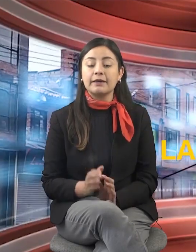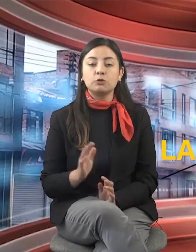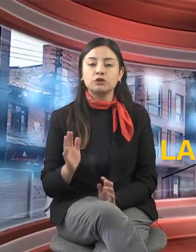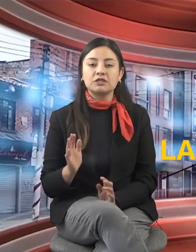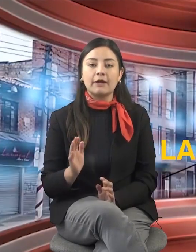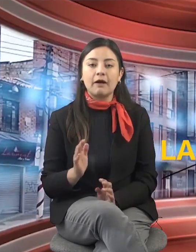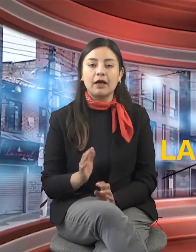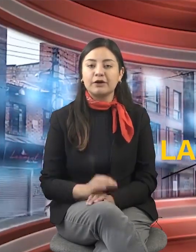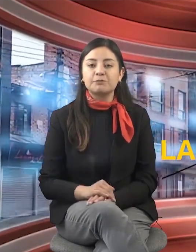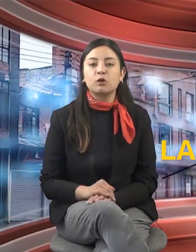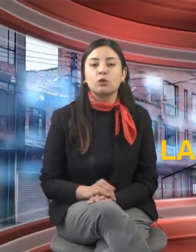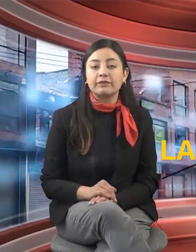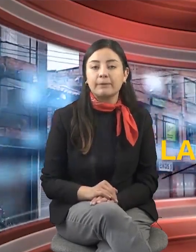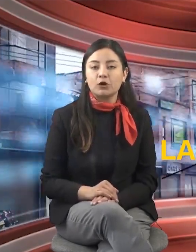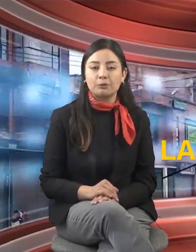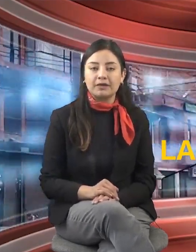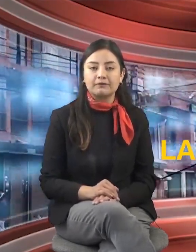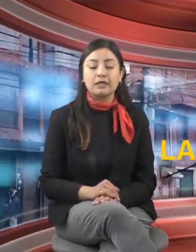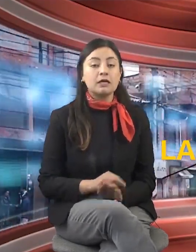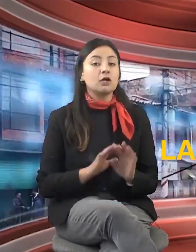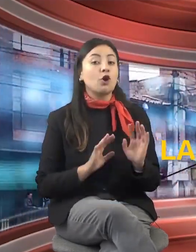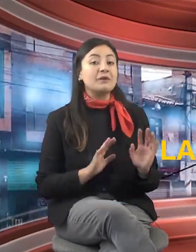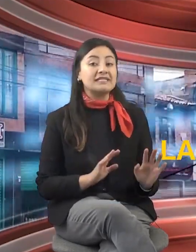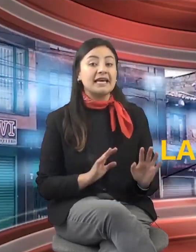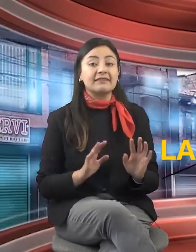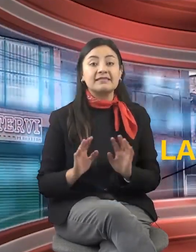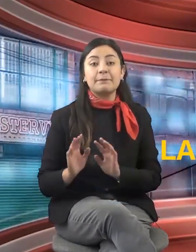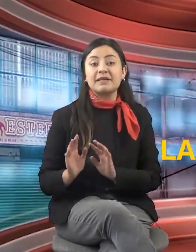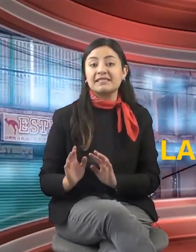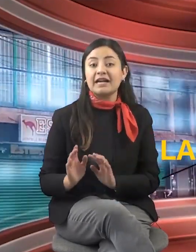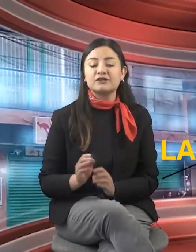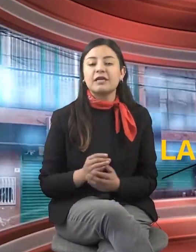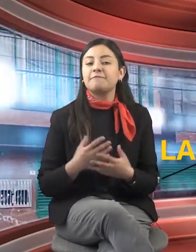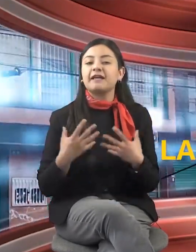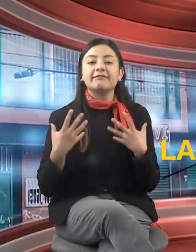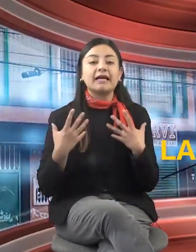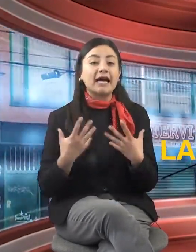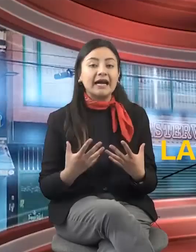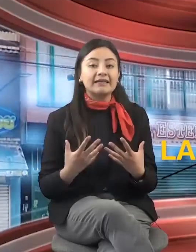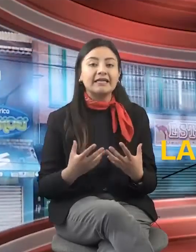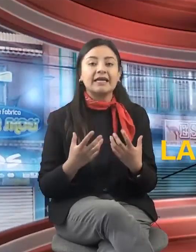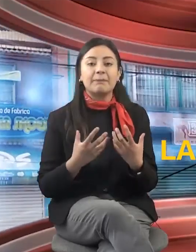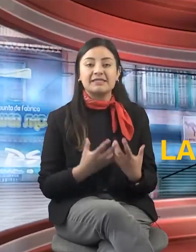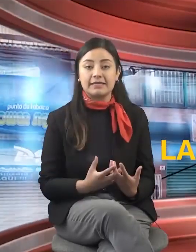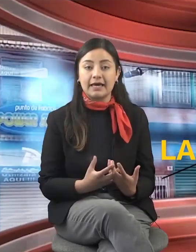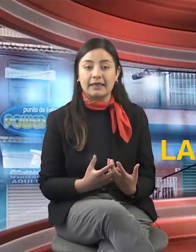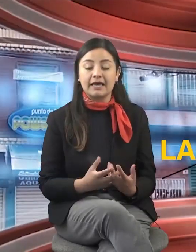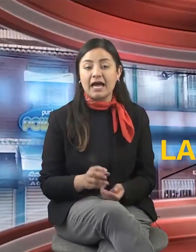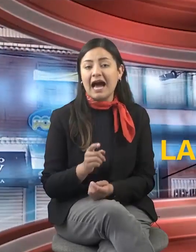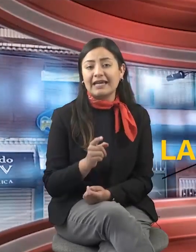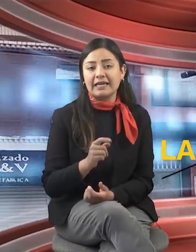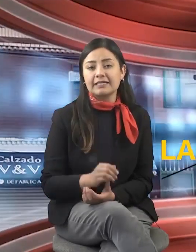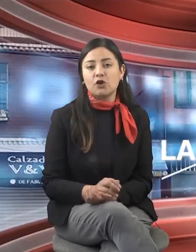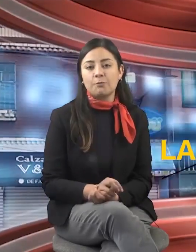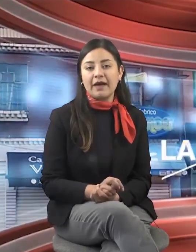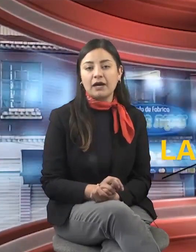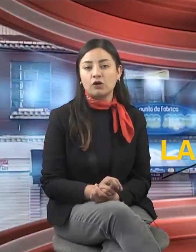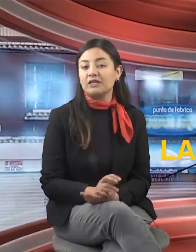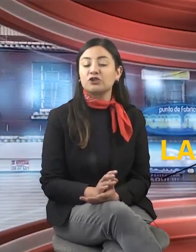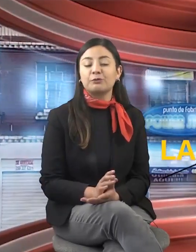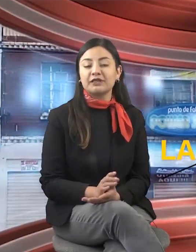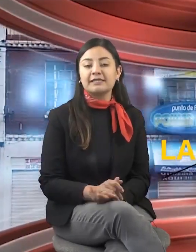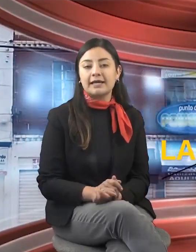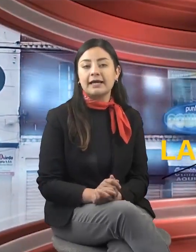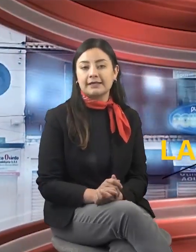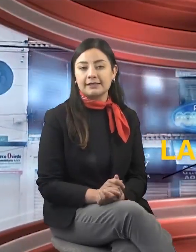que es la de muchos trabajadores por cuenta propia, comerciantes y empresarios de diferente carácter y capacidad, a quienes golpea